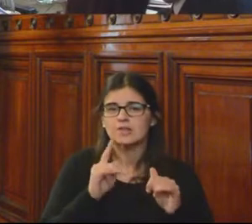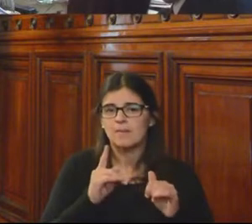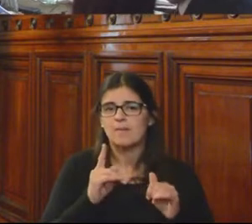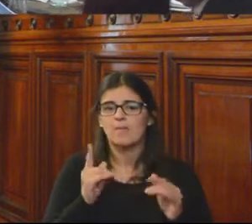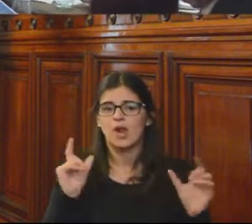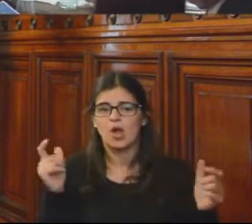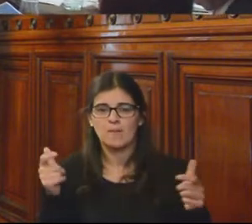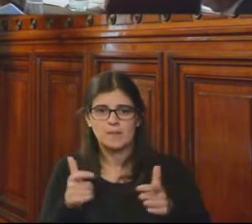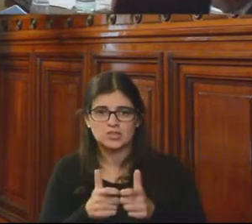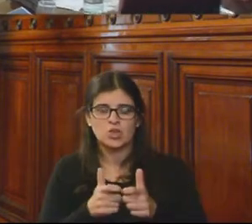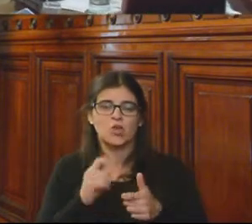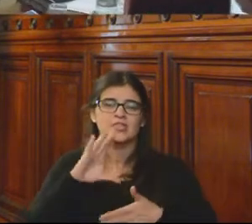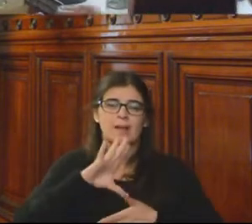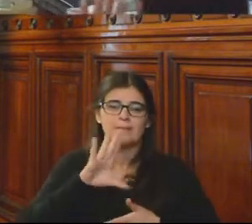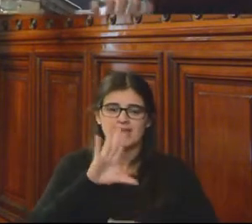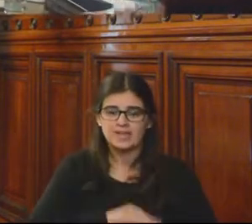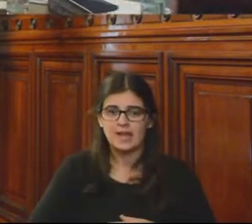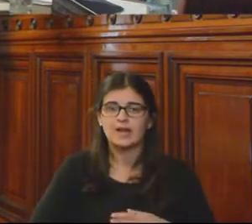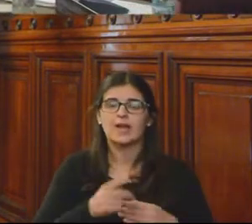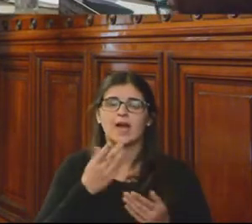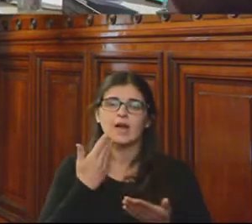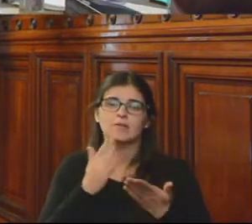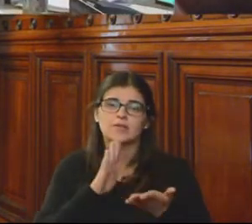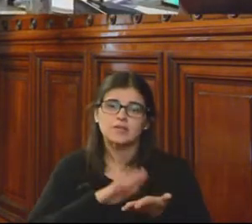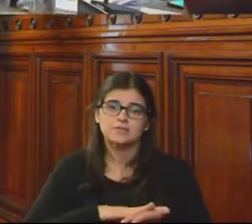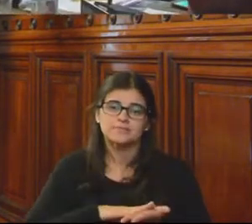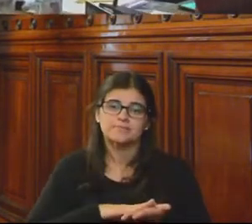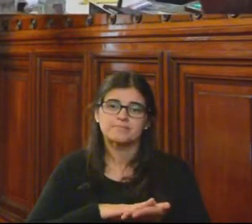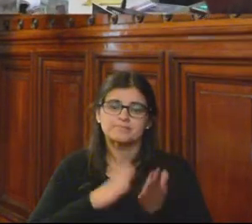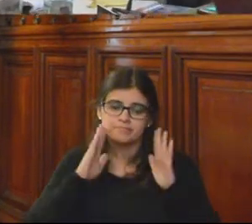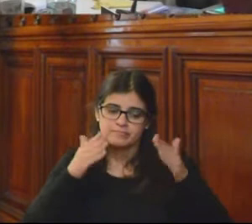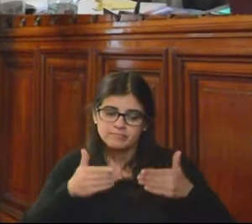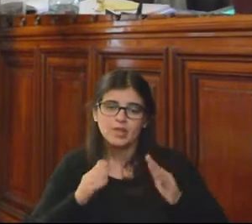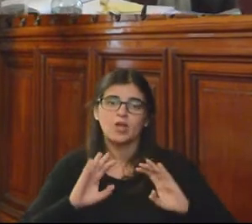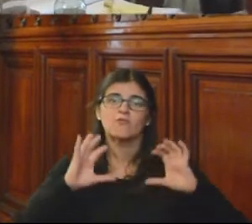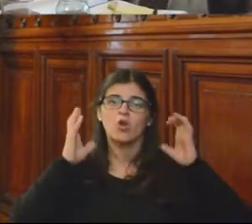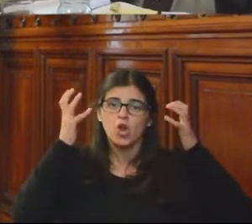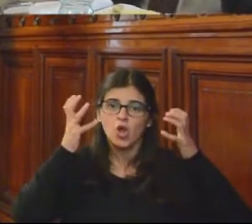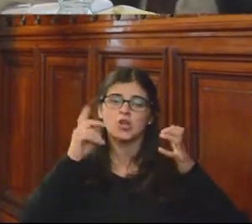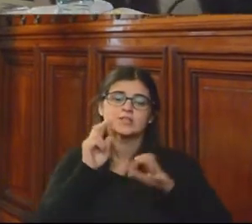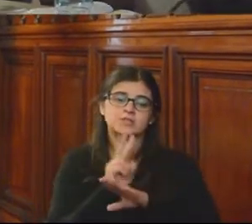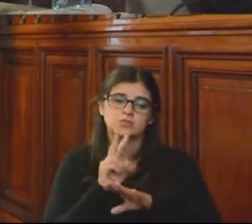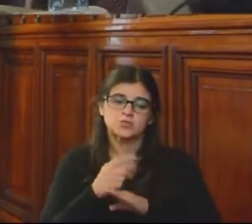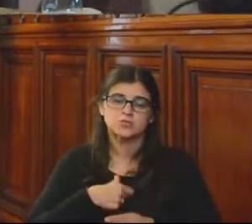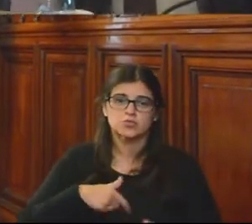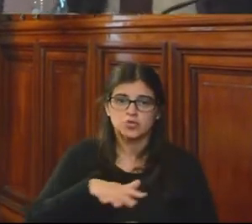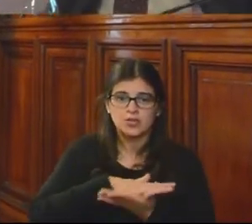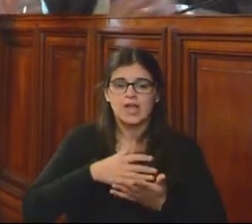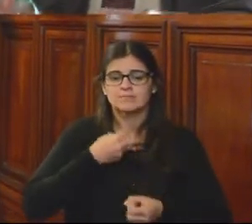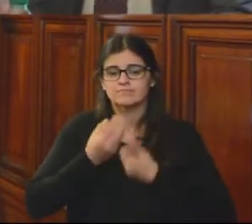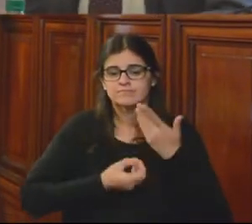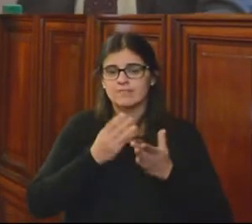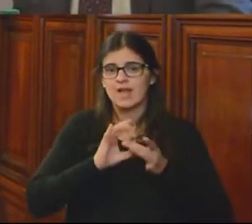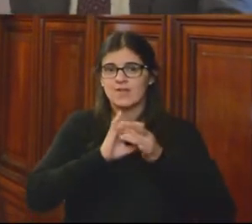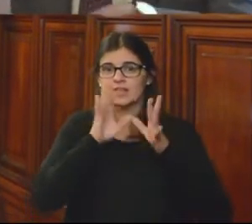Comisión Interamericana y que está referida a situación de violencia, seguridad ciudadana y libertad de expresión